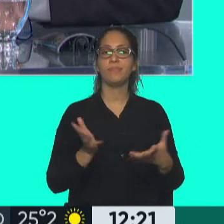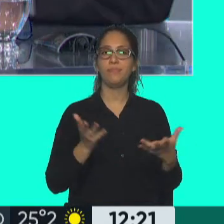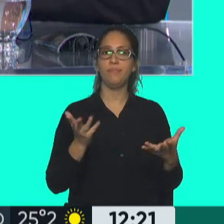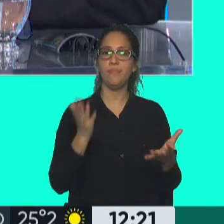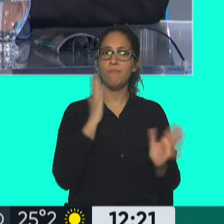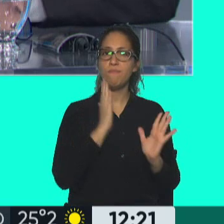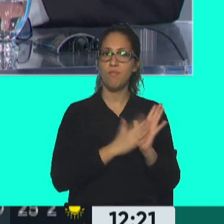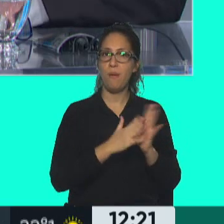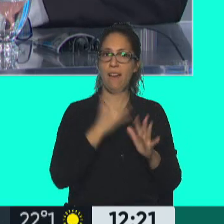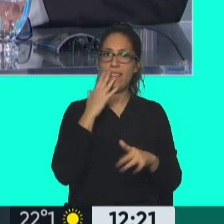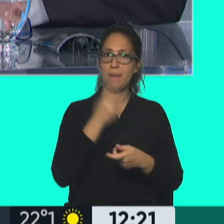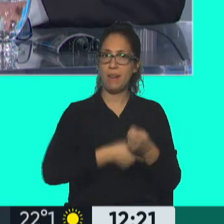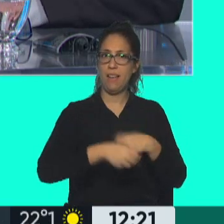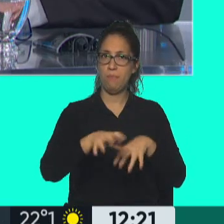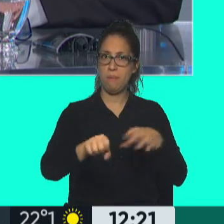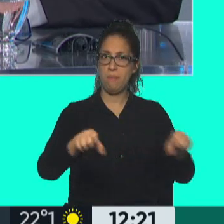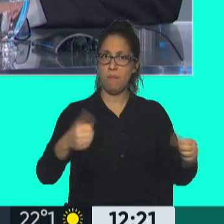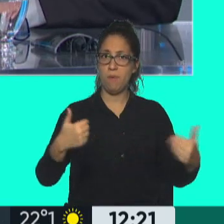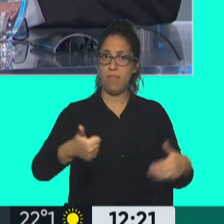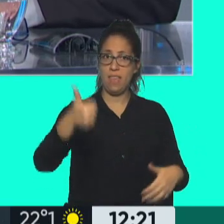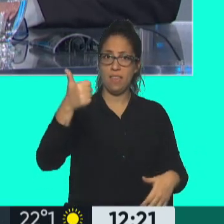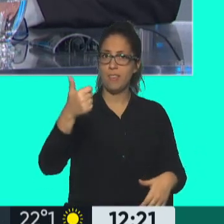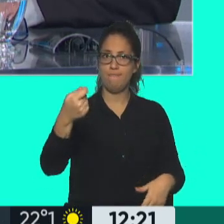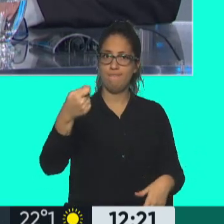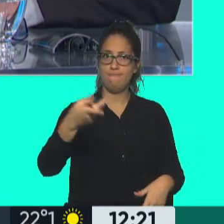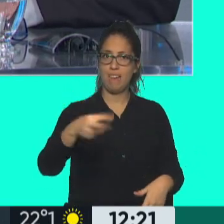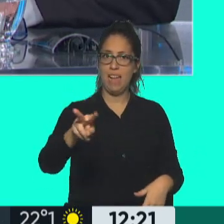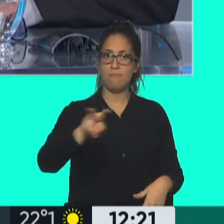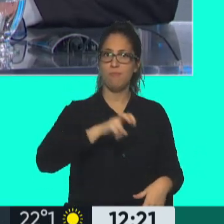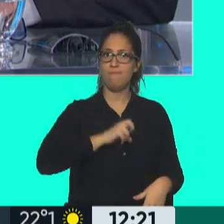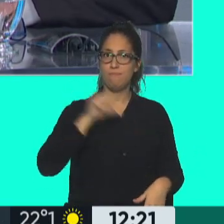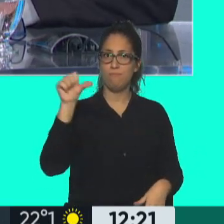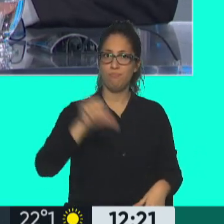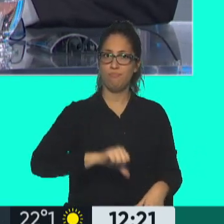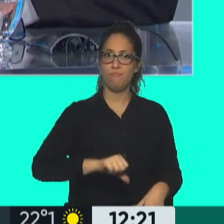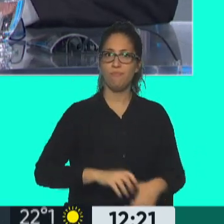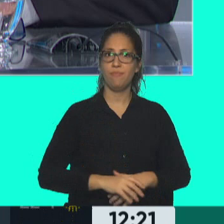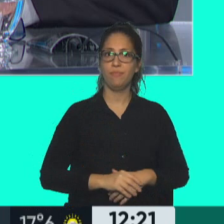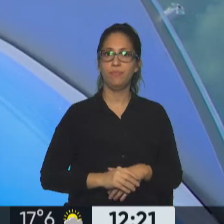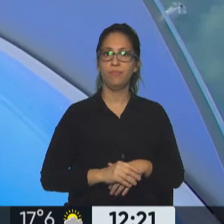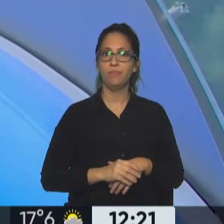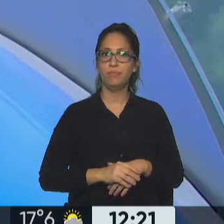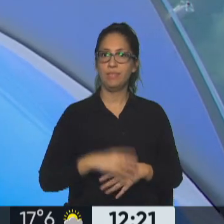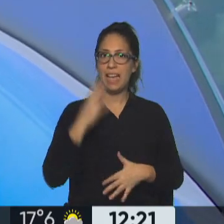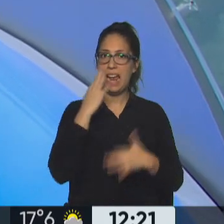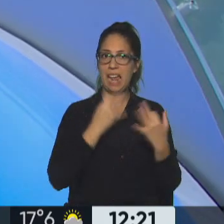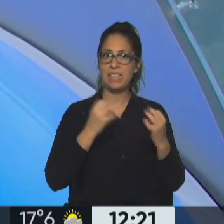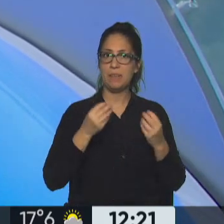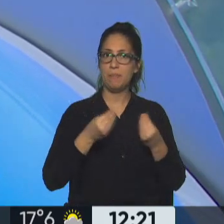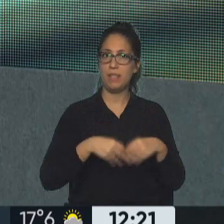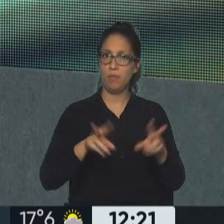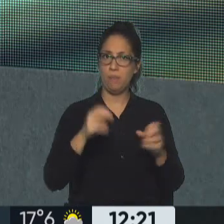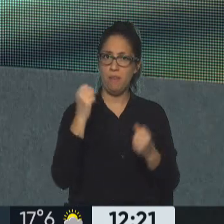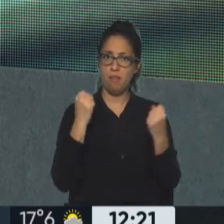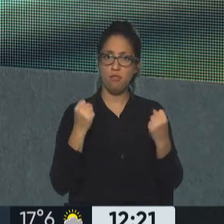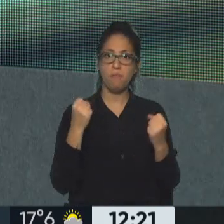de de conquistar a estos mercados y evidentemente nunca pagan bien o sea ese tipo de claro comenzamos el análisis de esta mesa hablando de